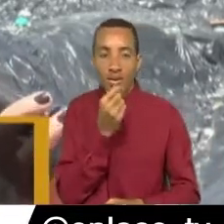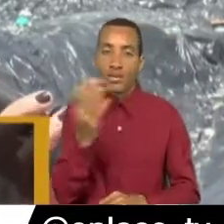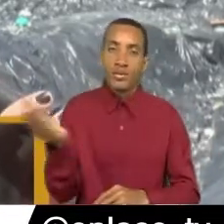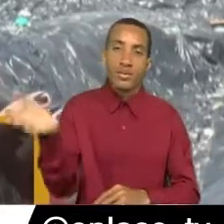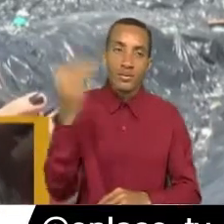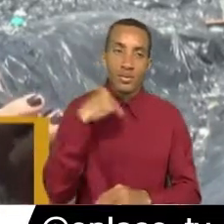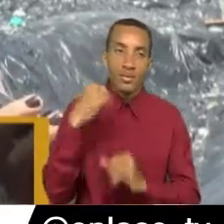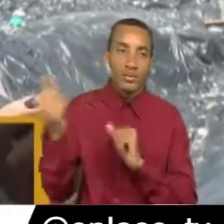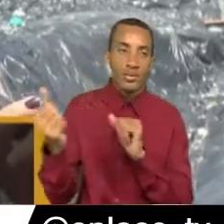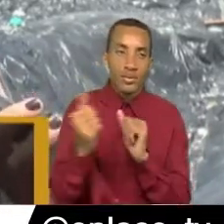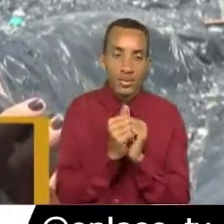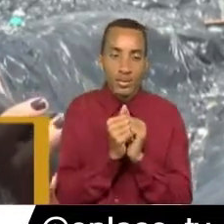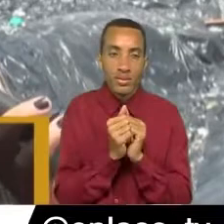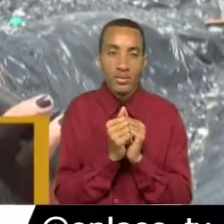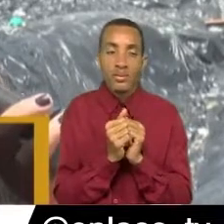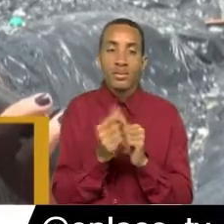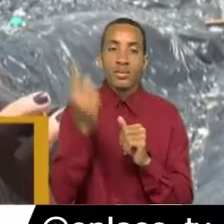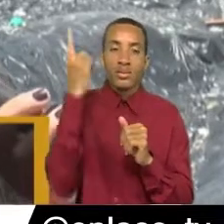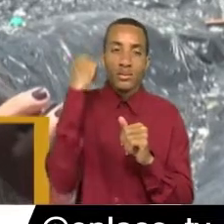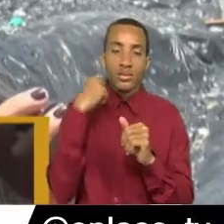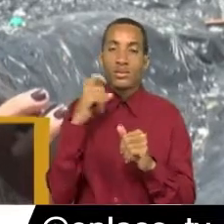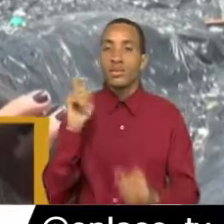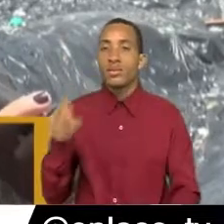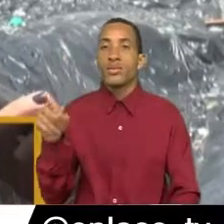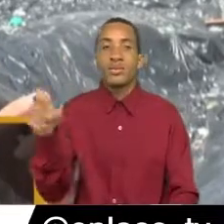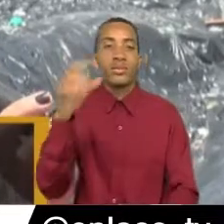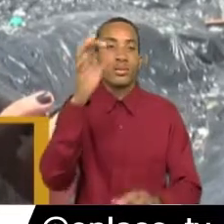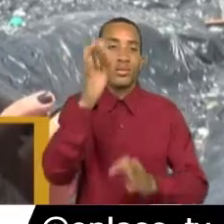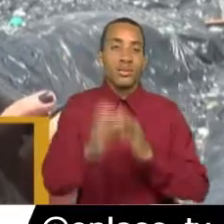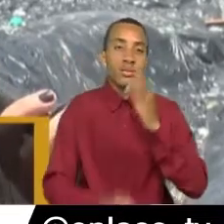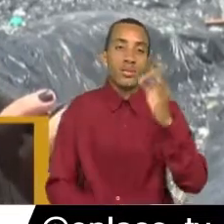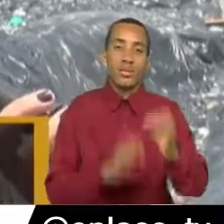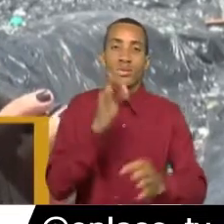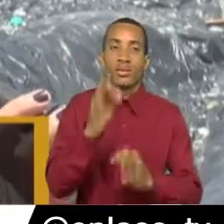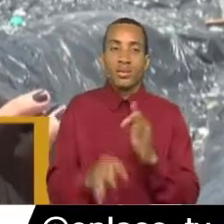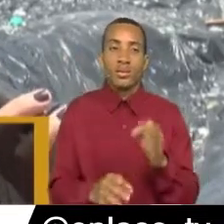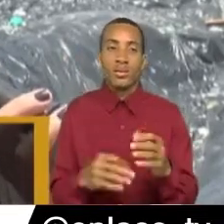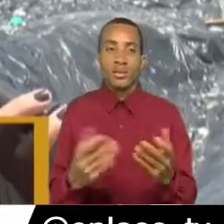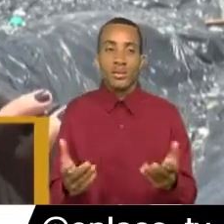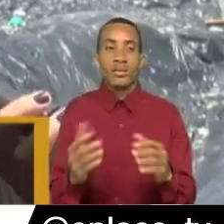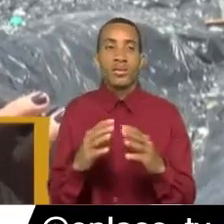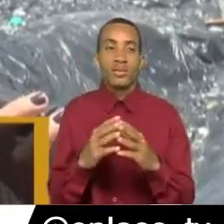relleno. Sobre el área protegida, sobre el área que se hizo la...